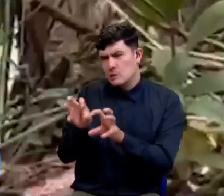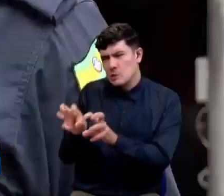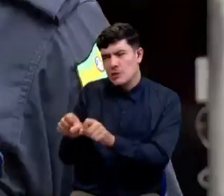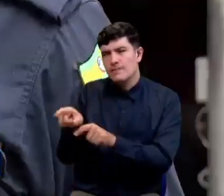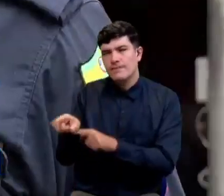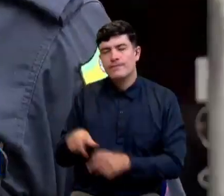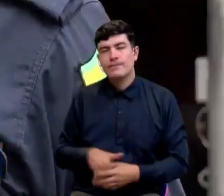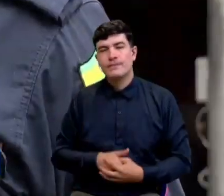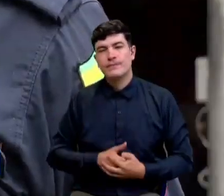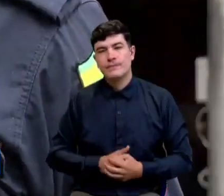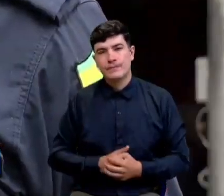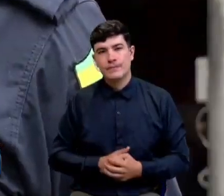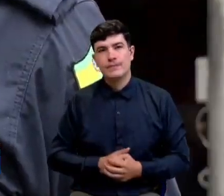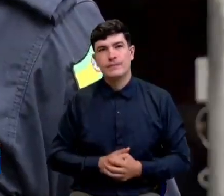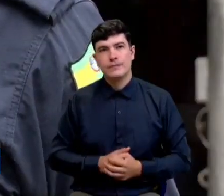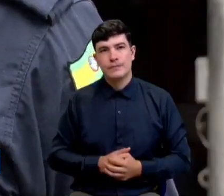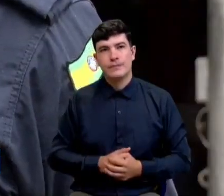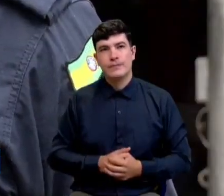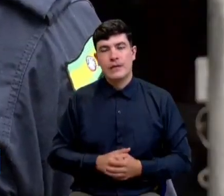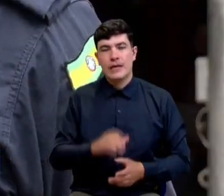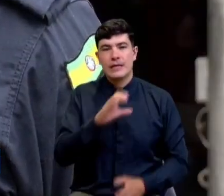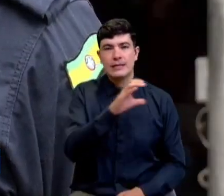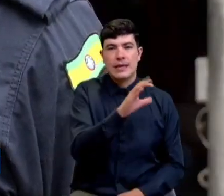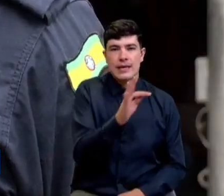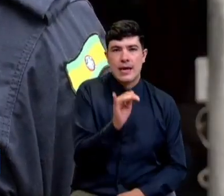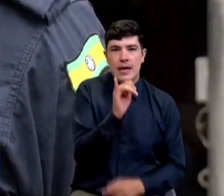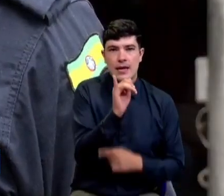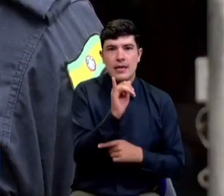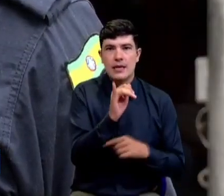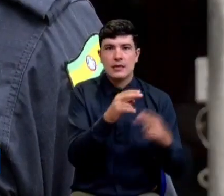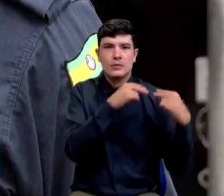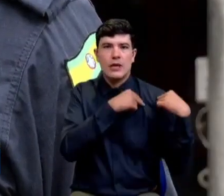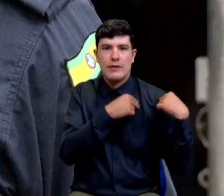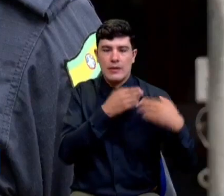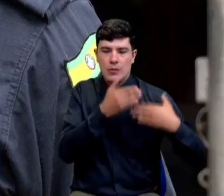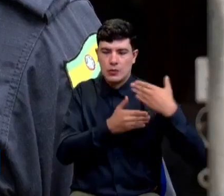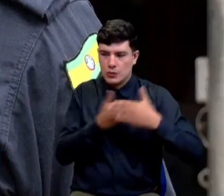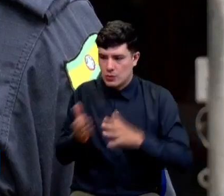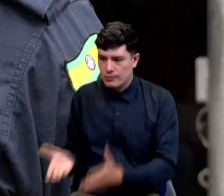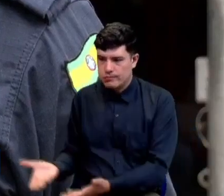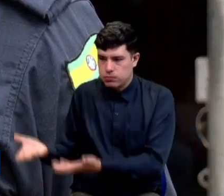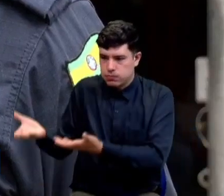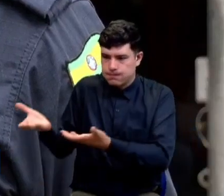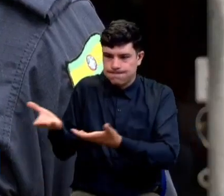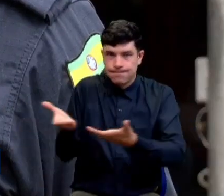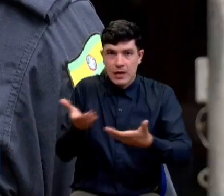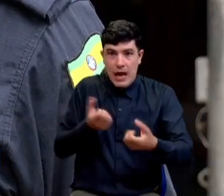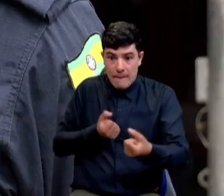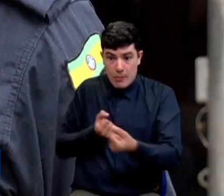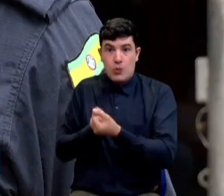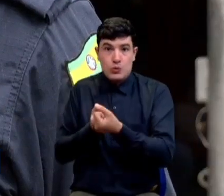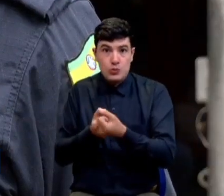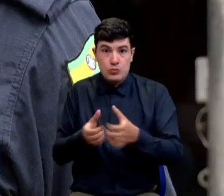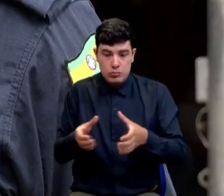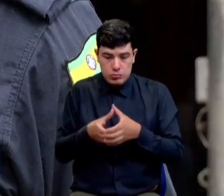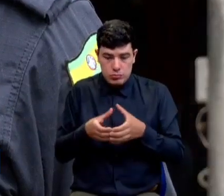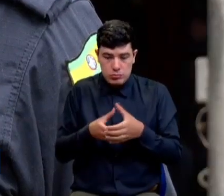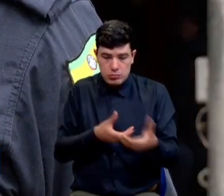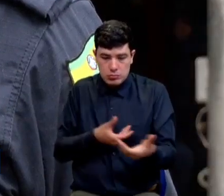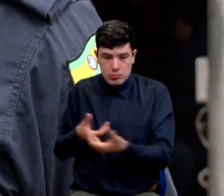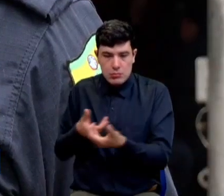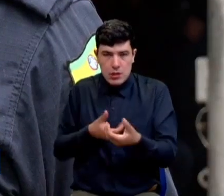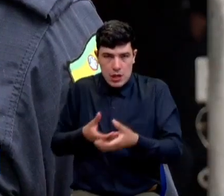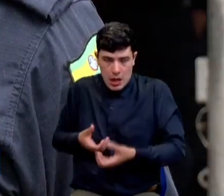lugar. Se encontraba ya el CTI, la encargada del levantamiento, se les prestó apoyo, la verdad pues el